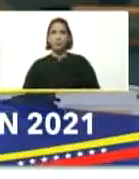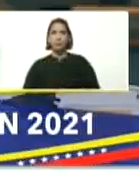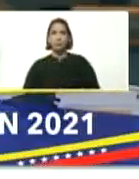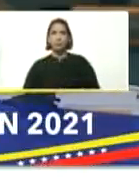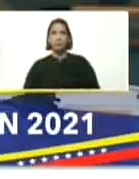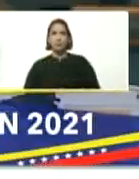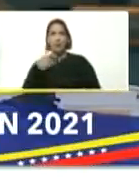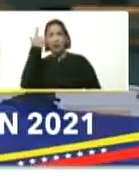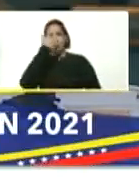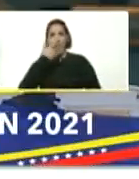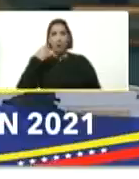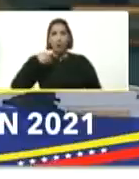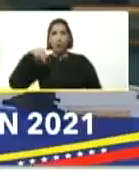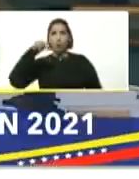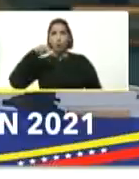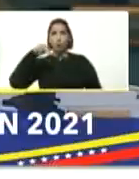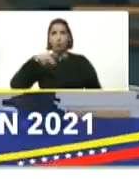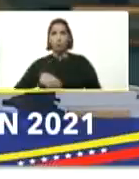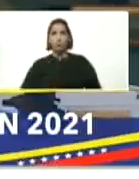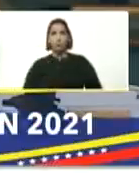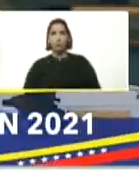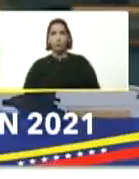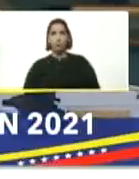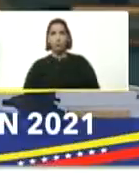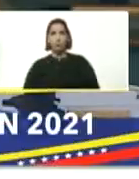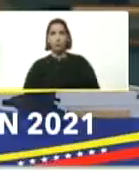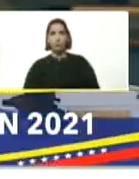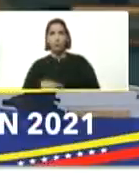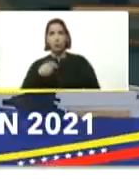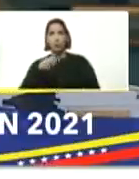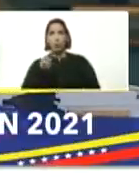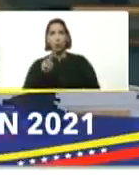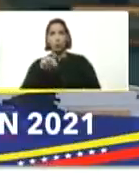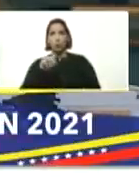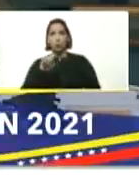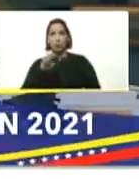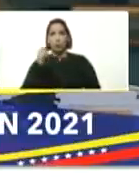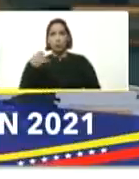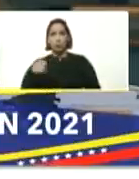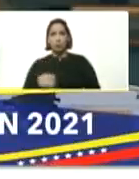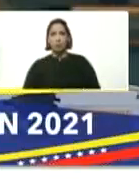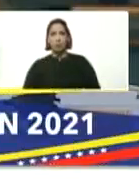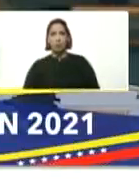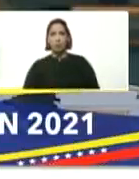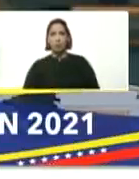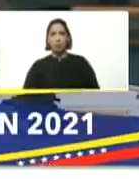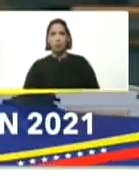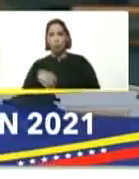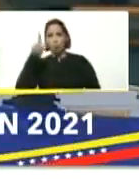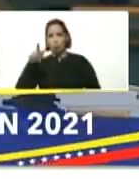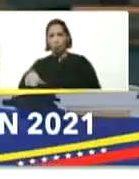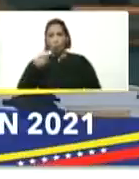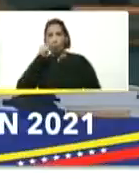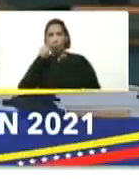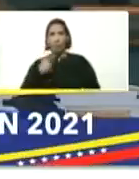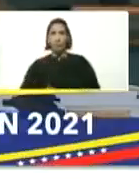África del Norte, desde Túnez, nos llega Mohamed